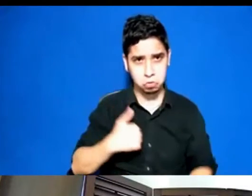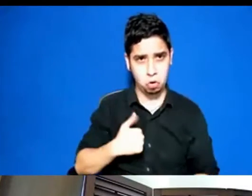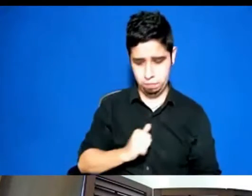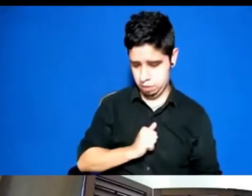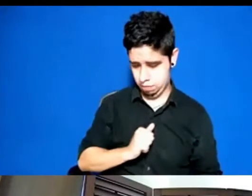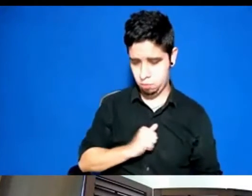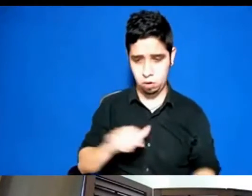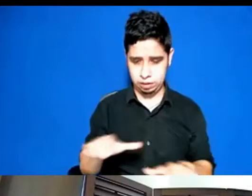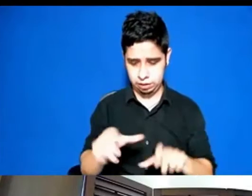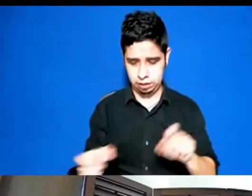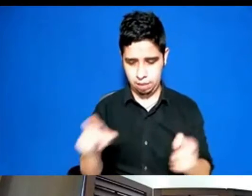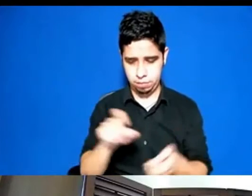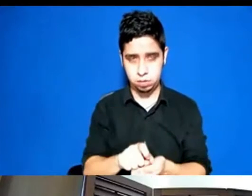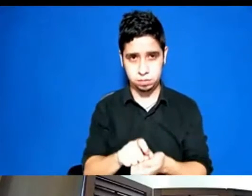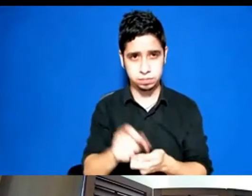Entonces,